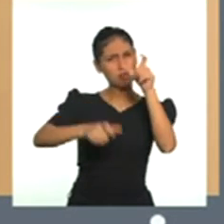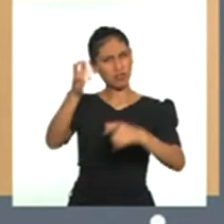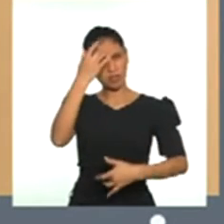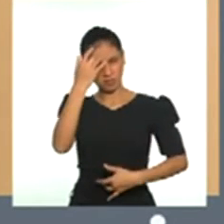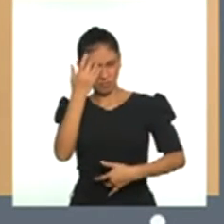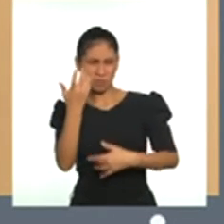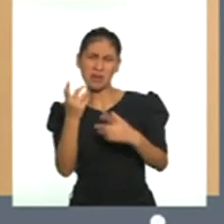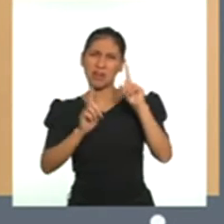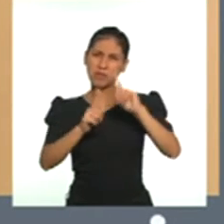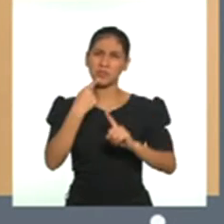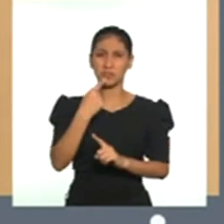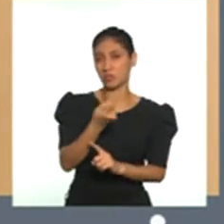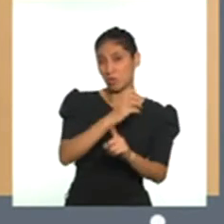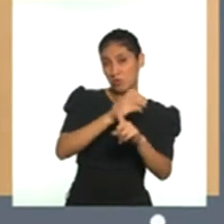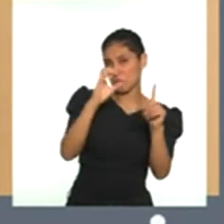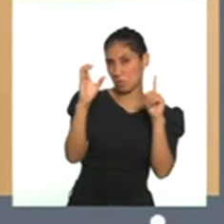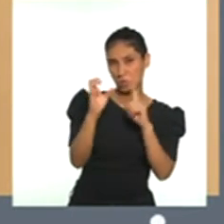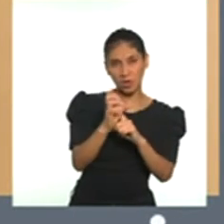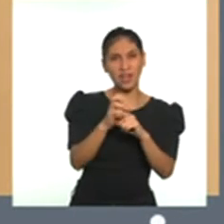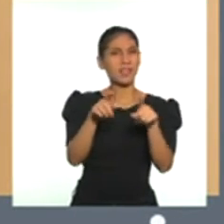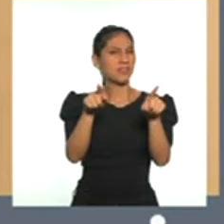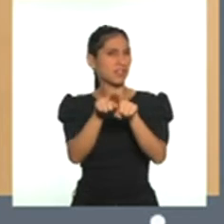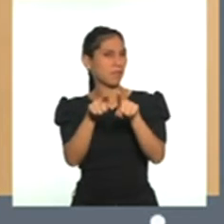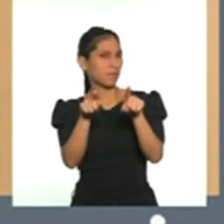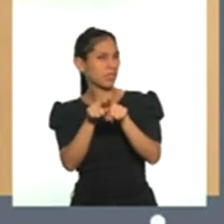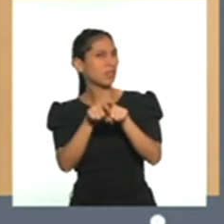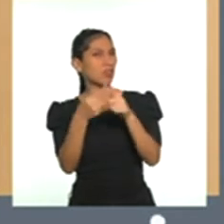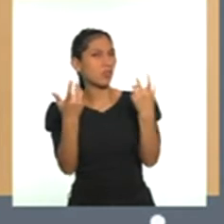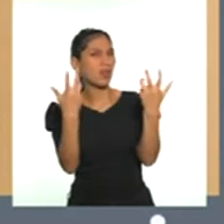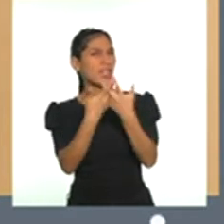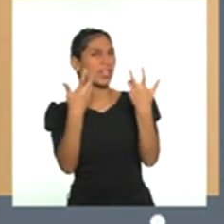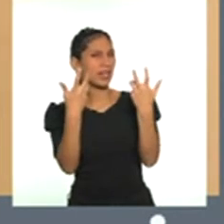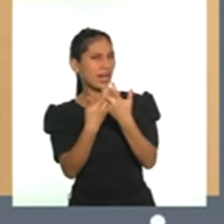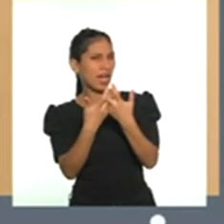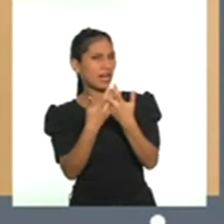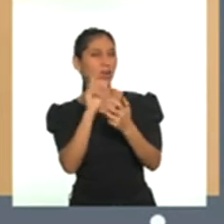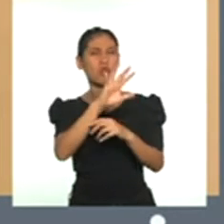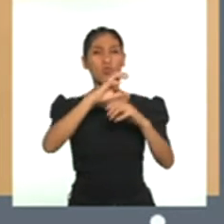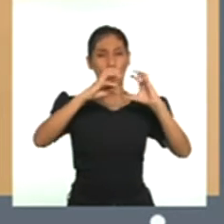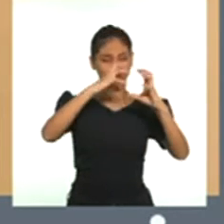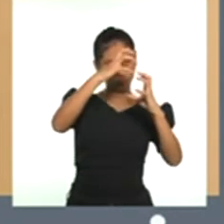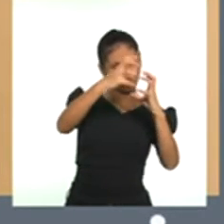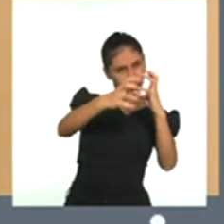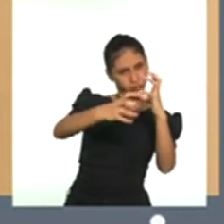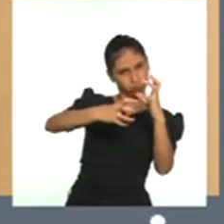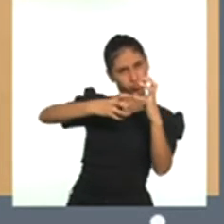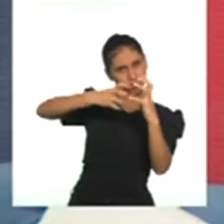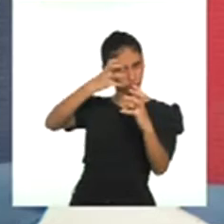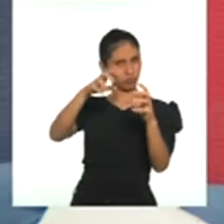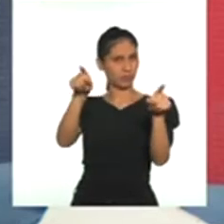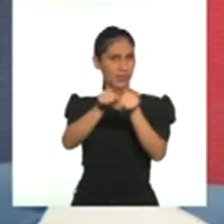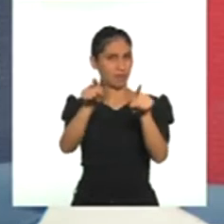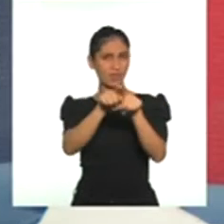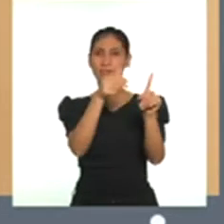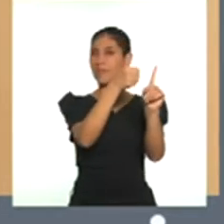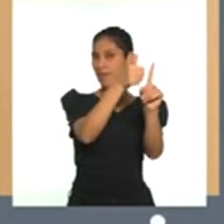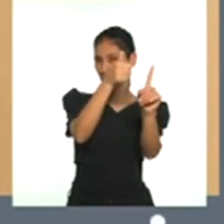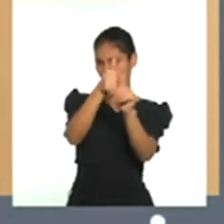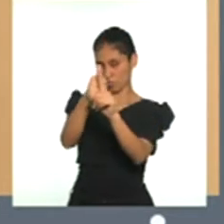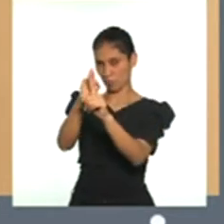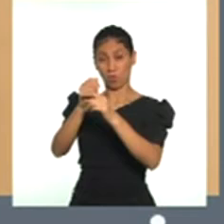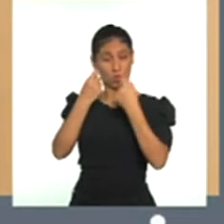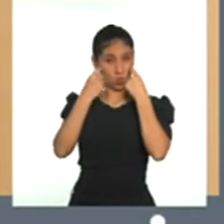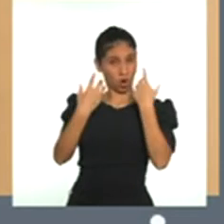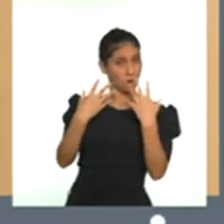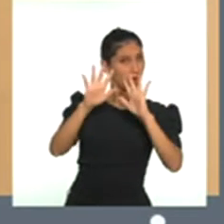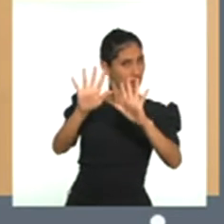culturales o cosmogónicos, es decir, relacionados con el origen del universo y del propio hombre. ¡Wow!